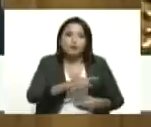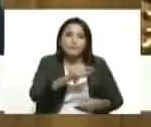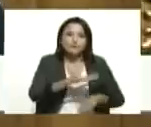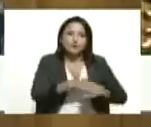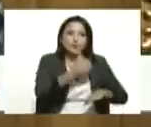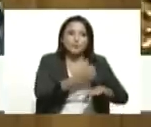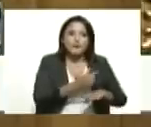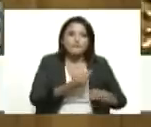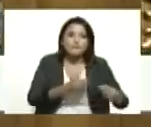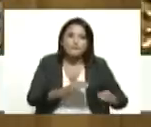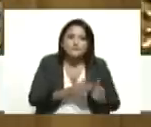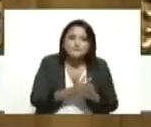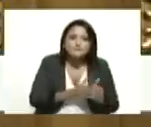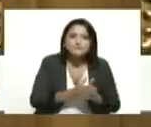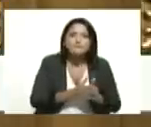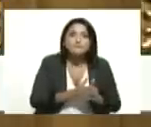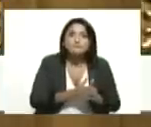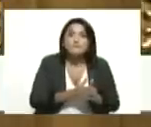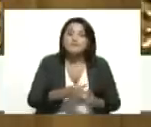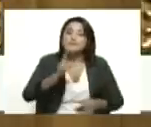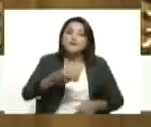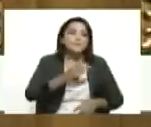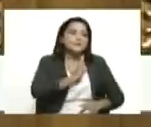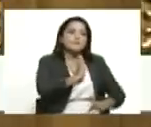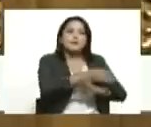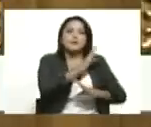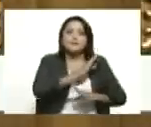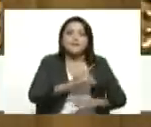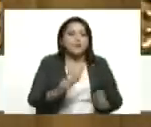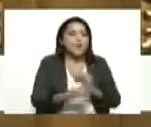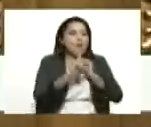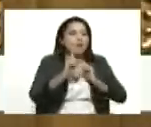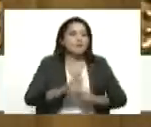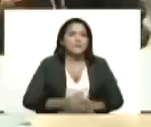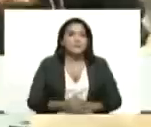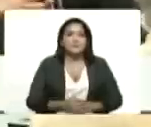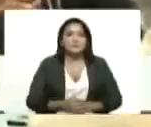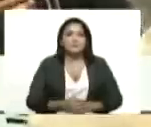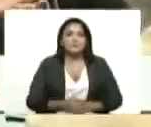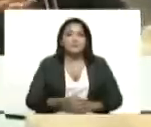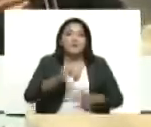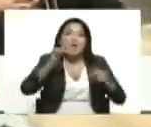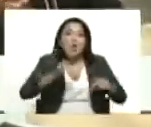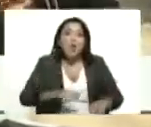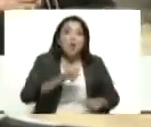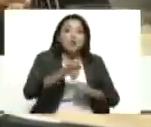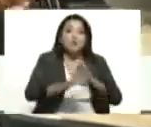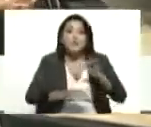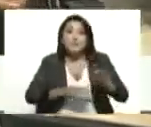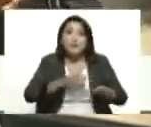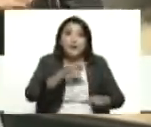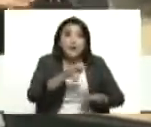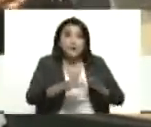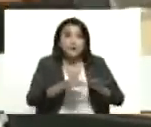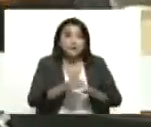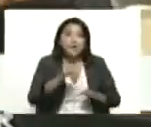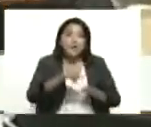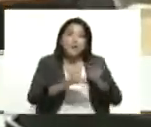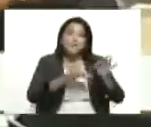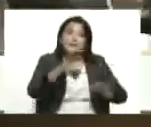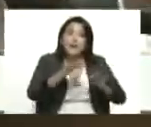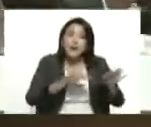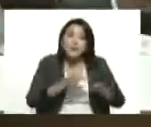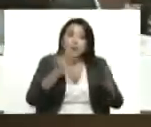mismo procedimiento que los implicados. Lo estoy diciendo hoy, para que no